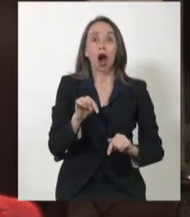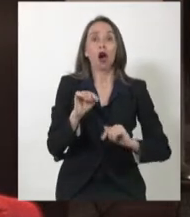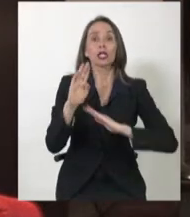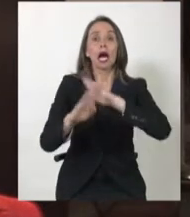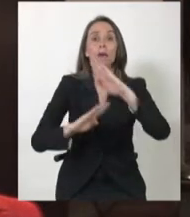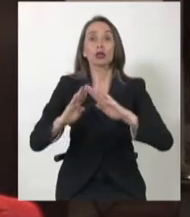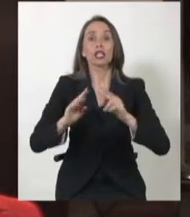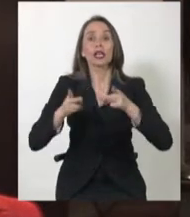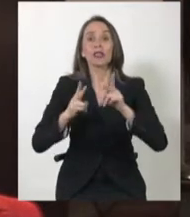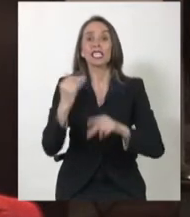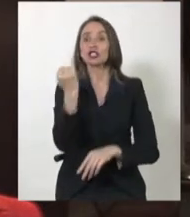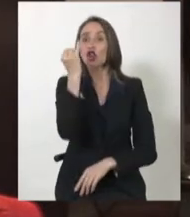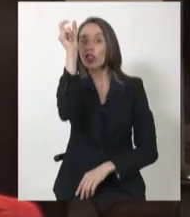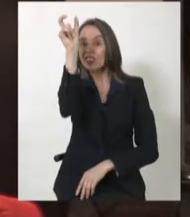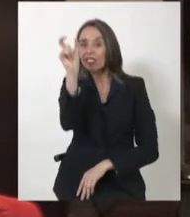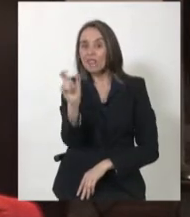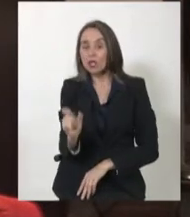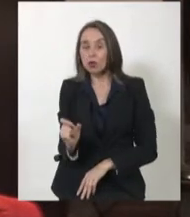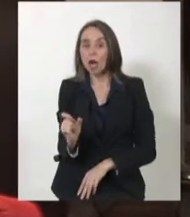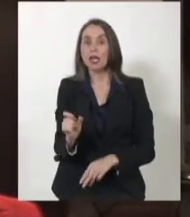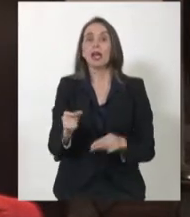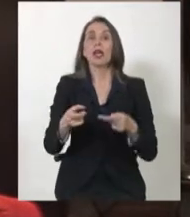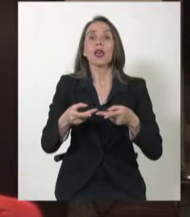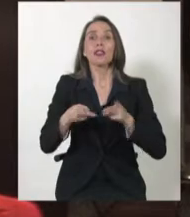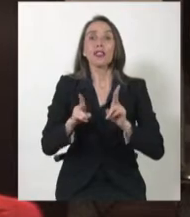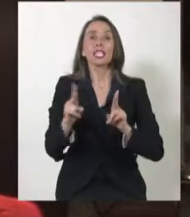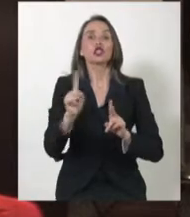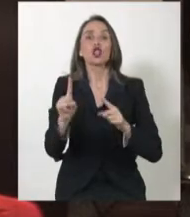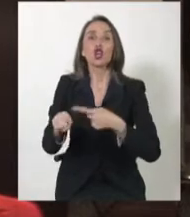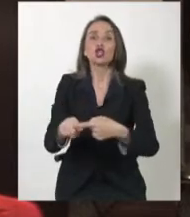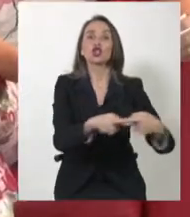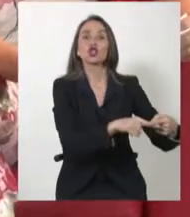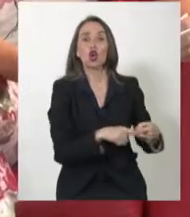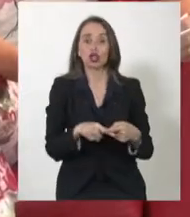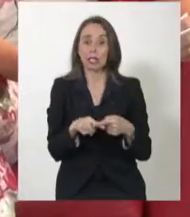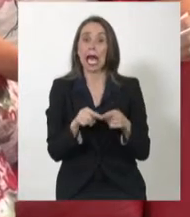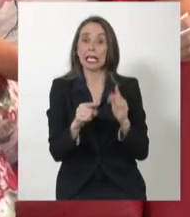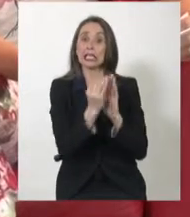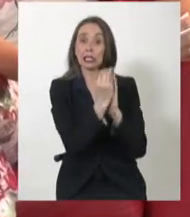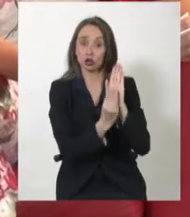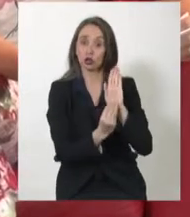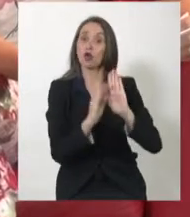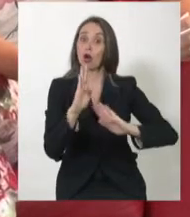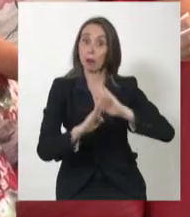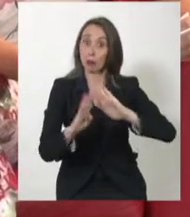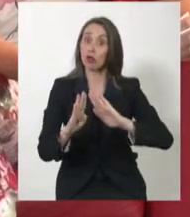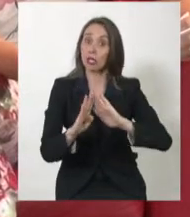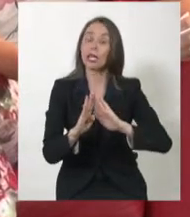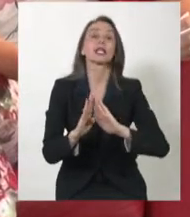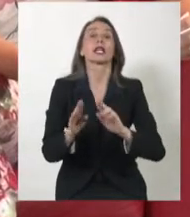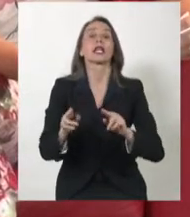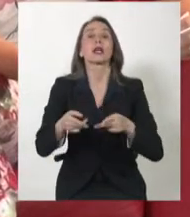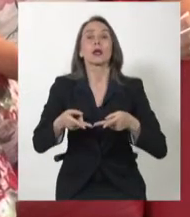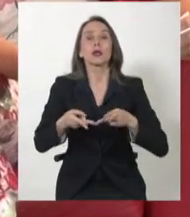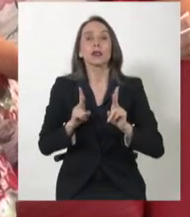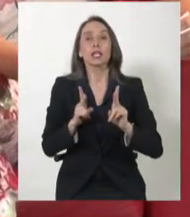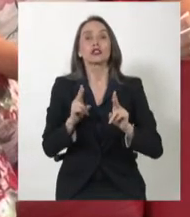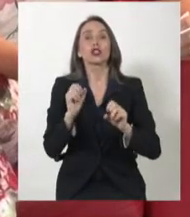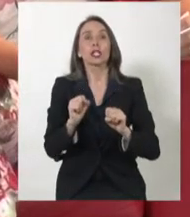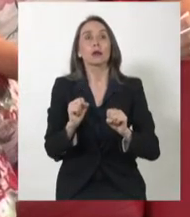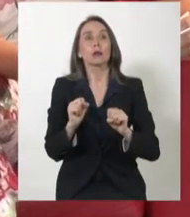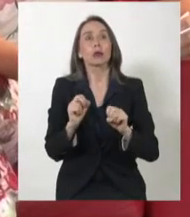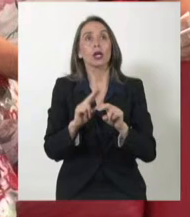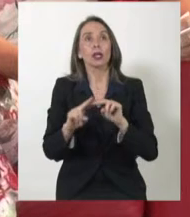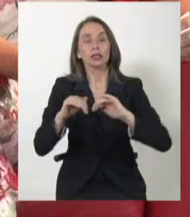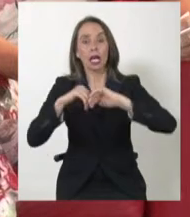derechos individuales, es decir, aquellos derechos que no son de carácter social, aquellos derechos que pueden realizarse con marginación